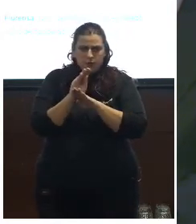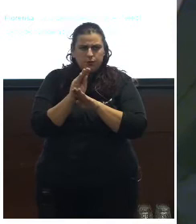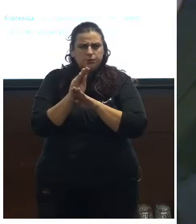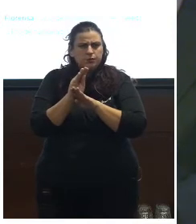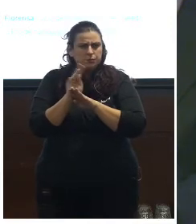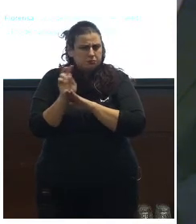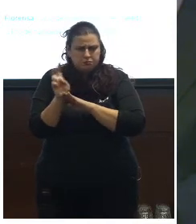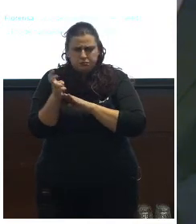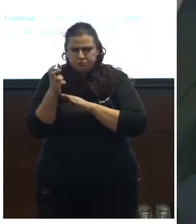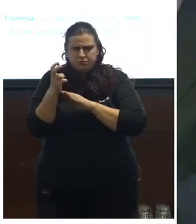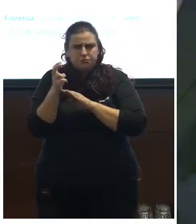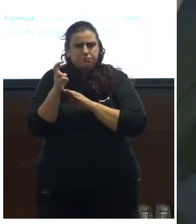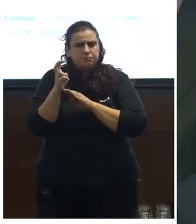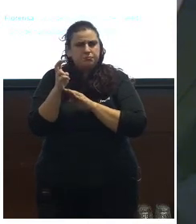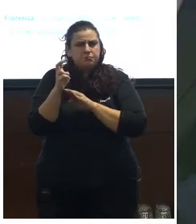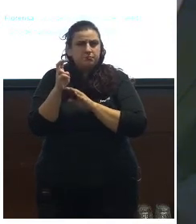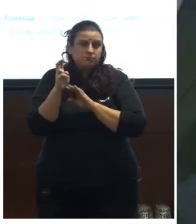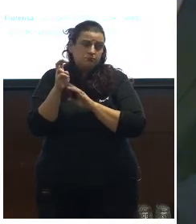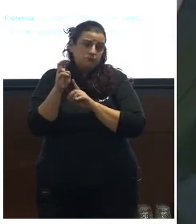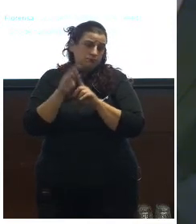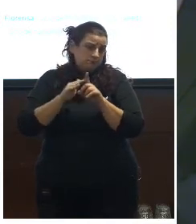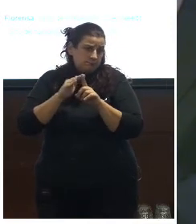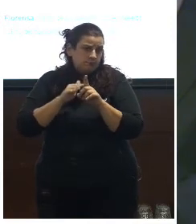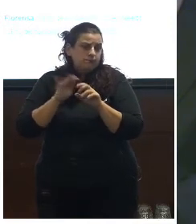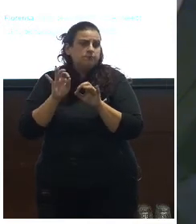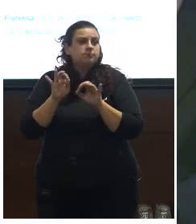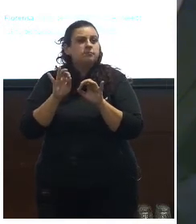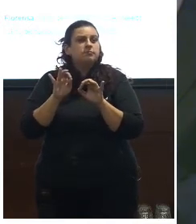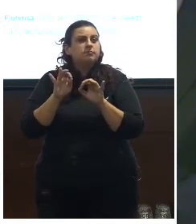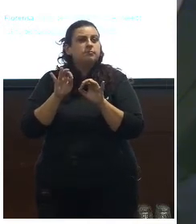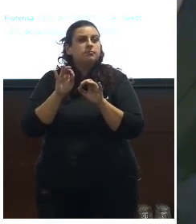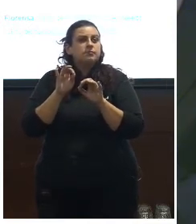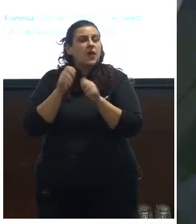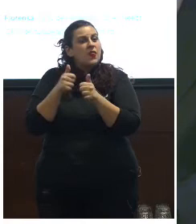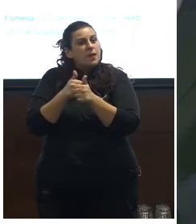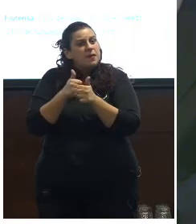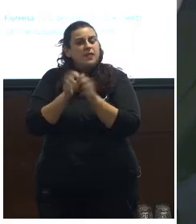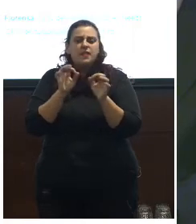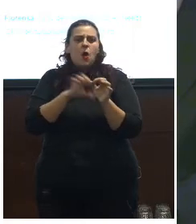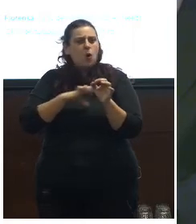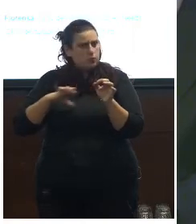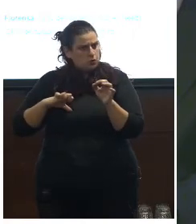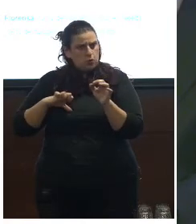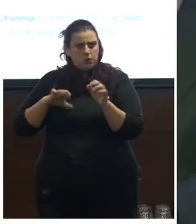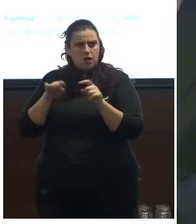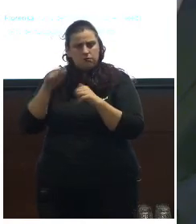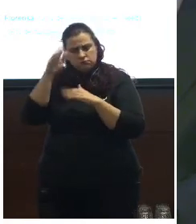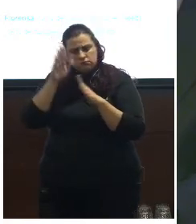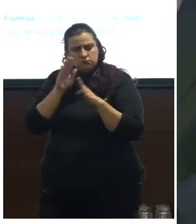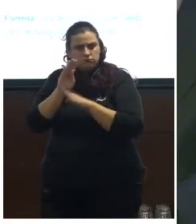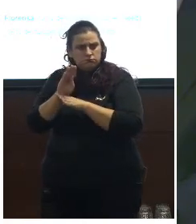y atenciones y asistencias en cuanto a dependencia y autonomía, en todos los casos que eso puede